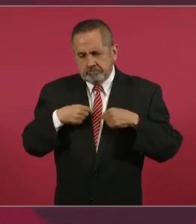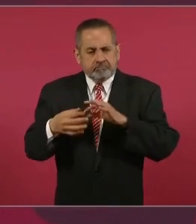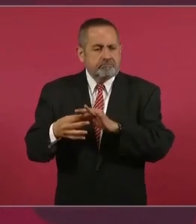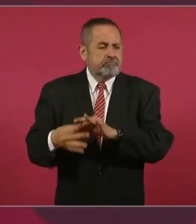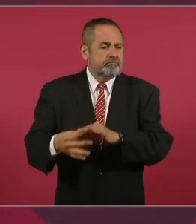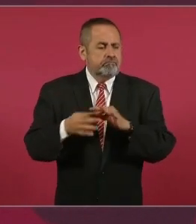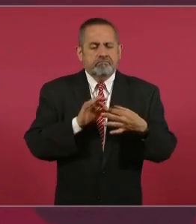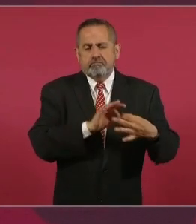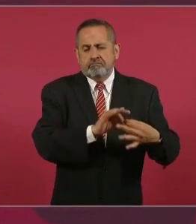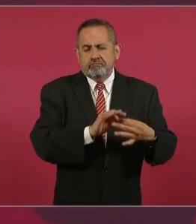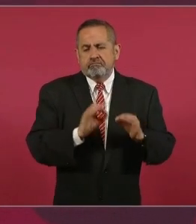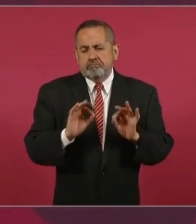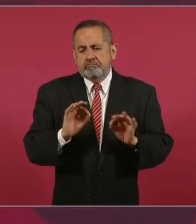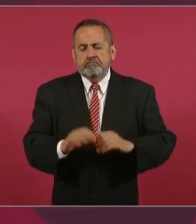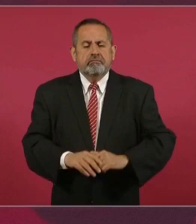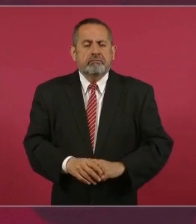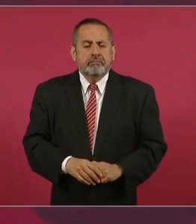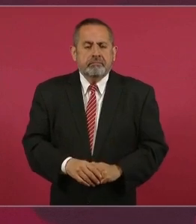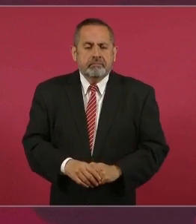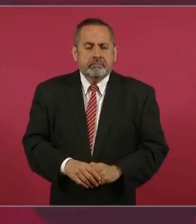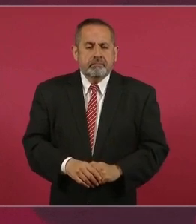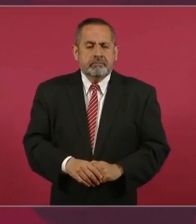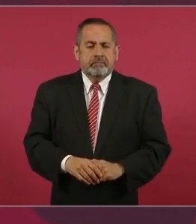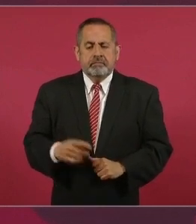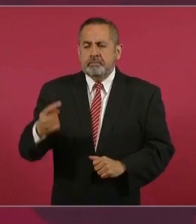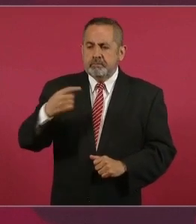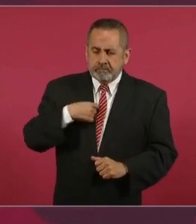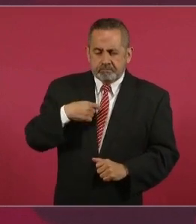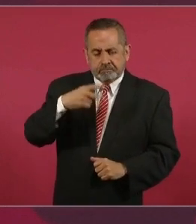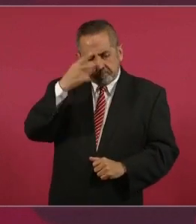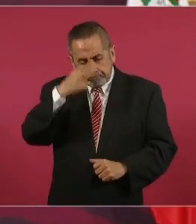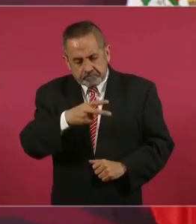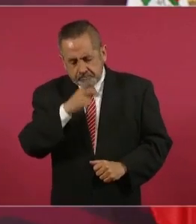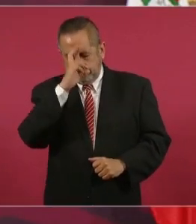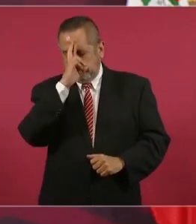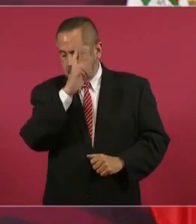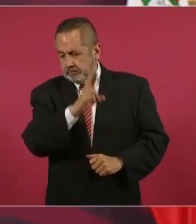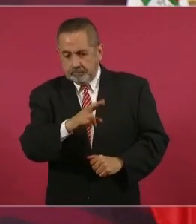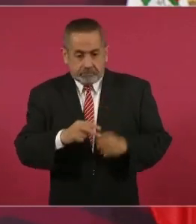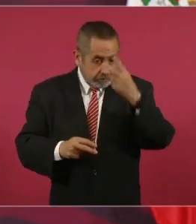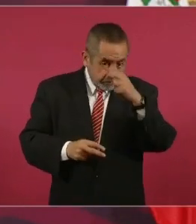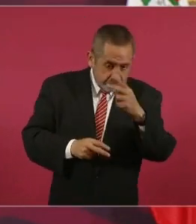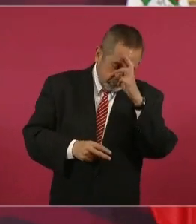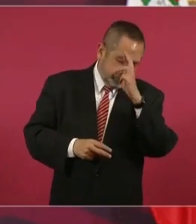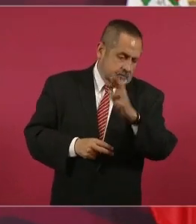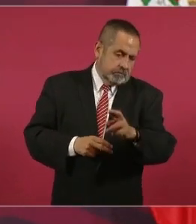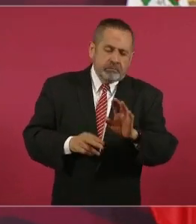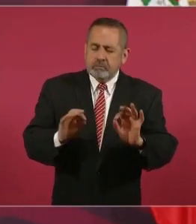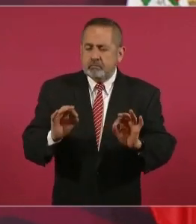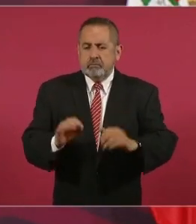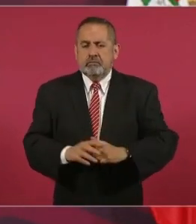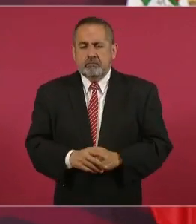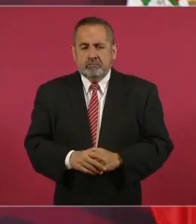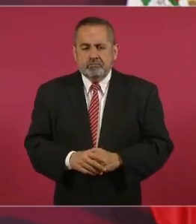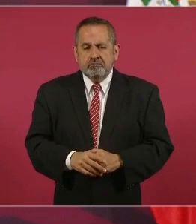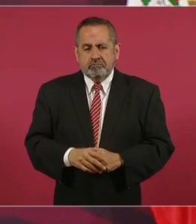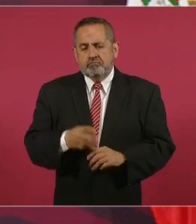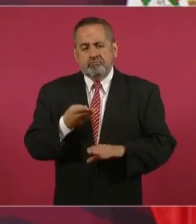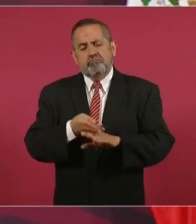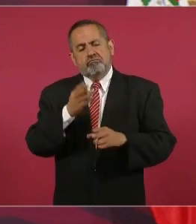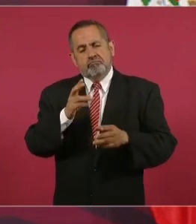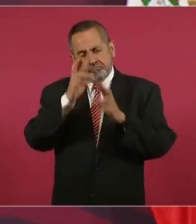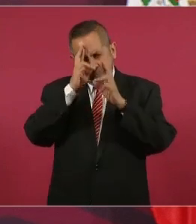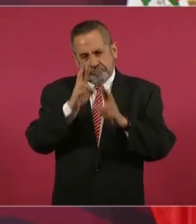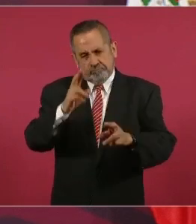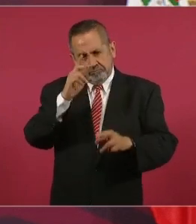Mucha consideración con México. hay respeto por